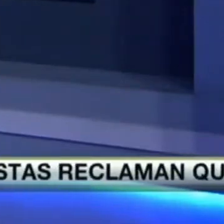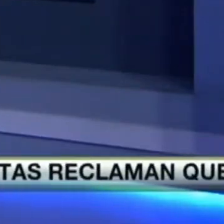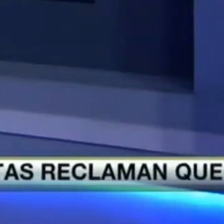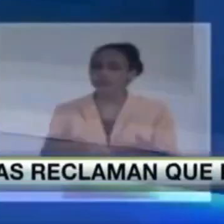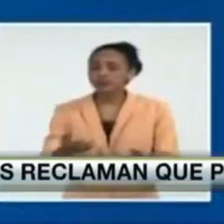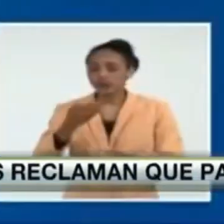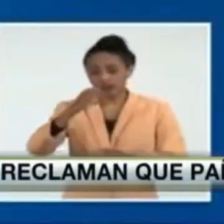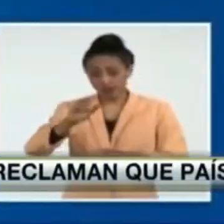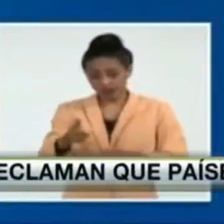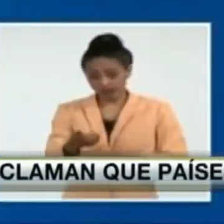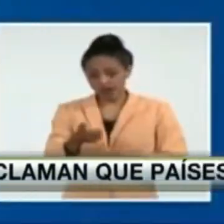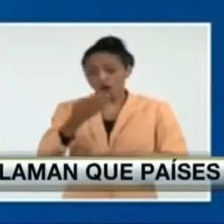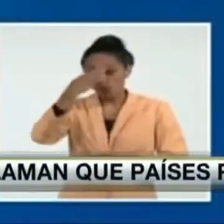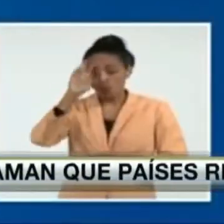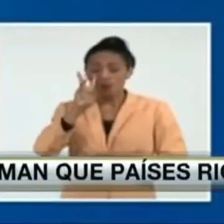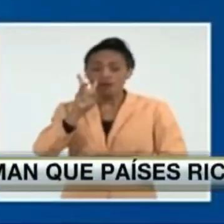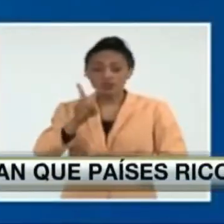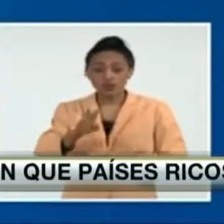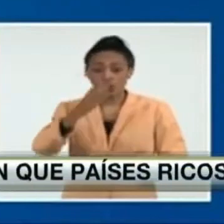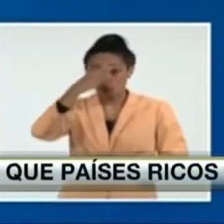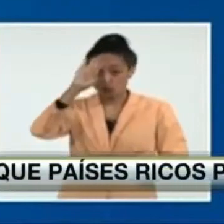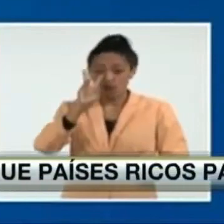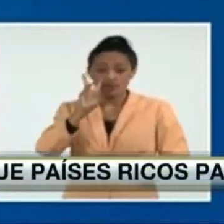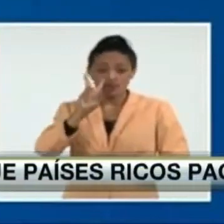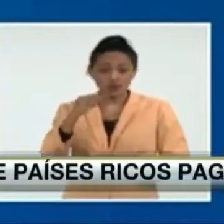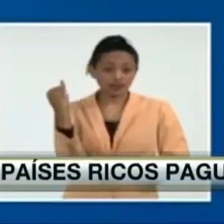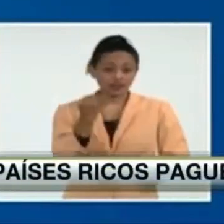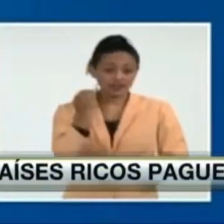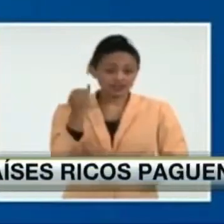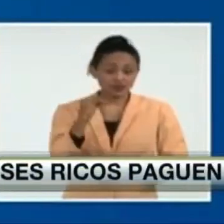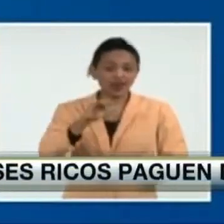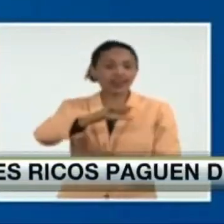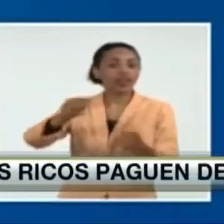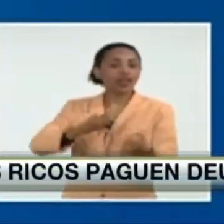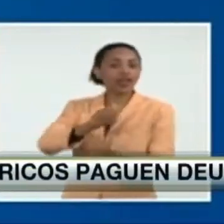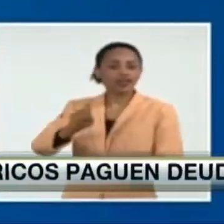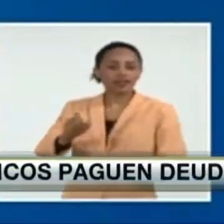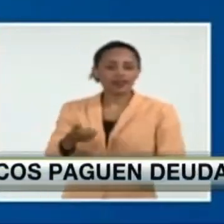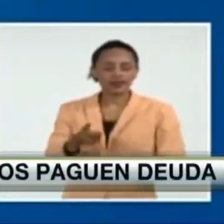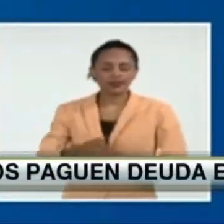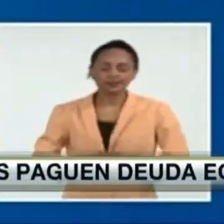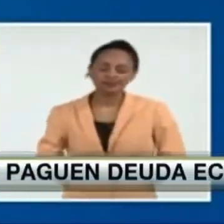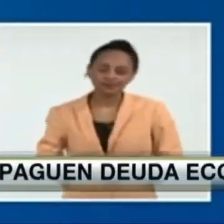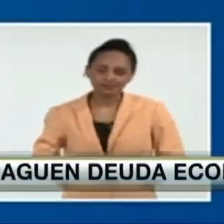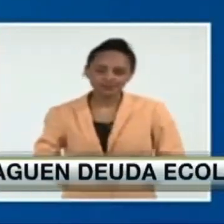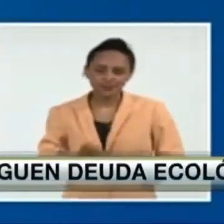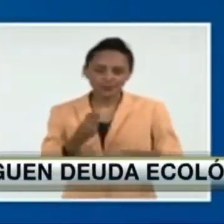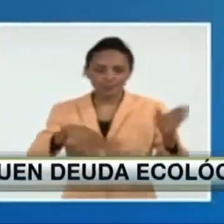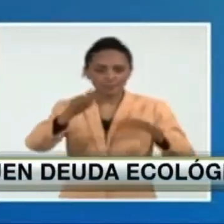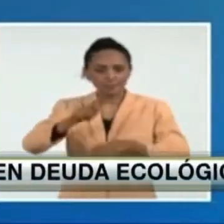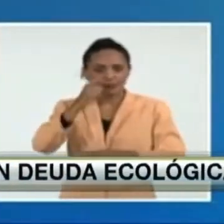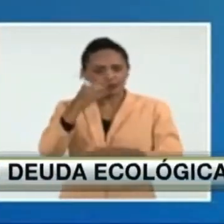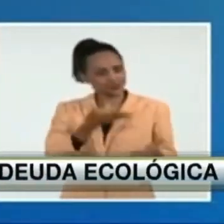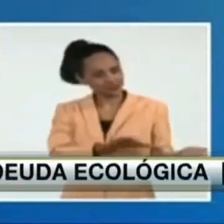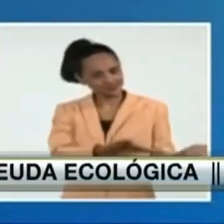continuación. Internacional y el Canal Caribe. Ministro, tiene usted la palabra.